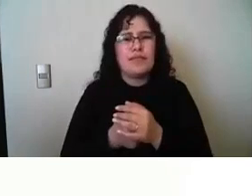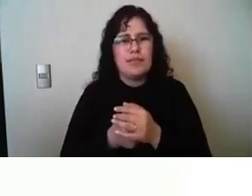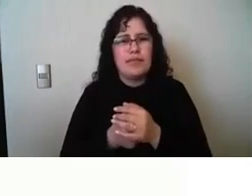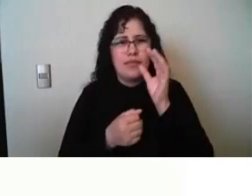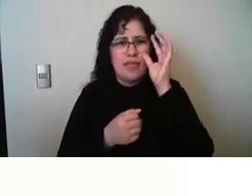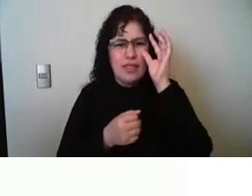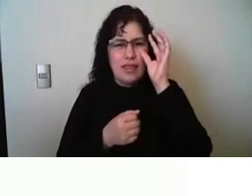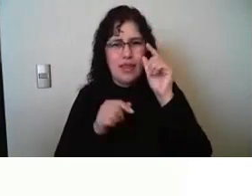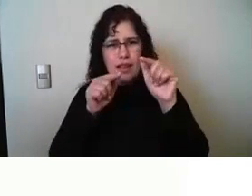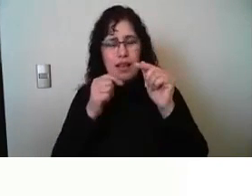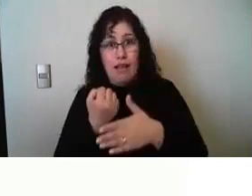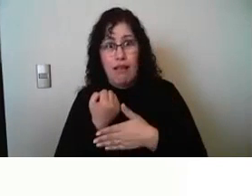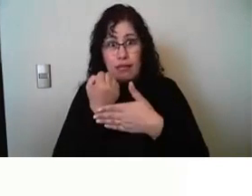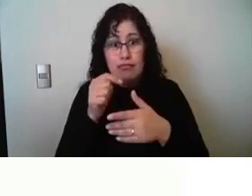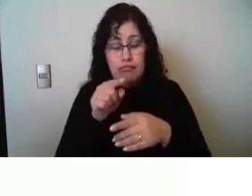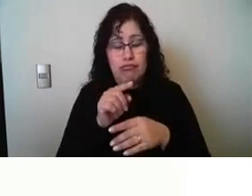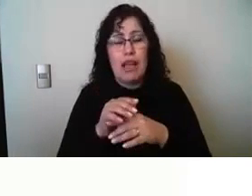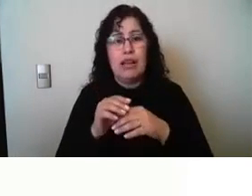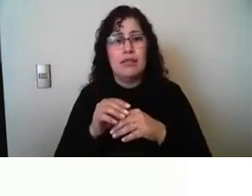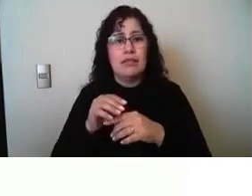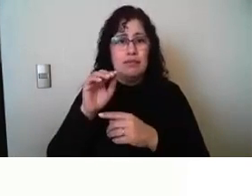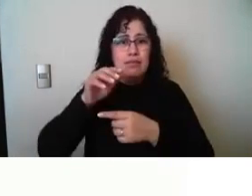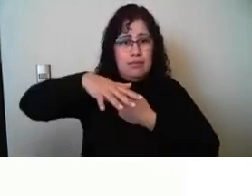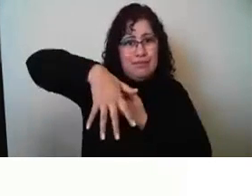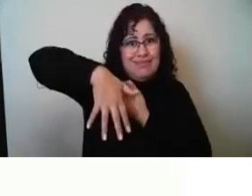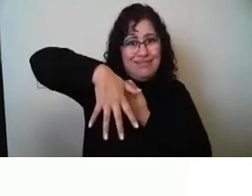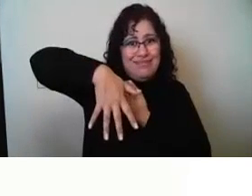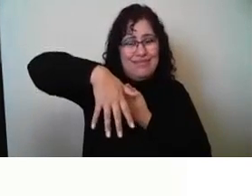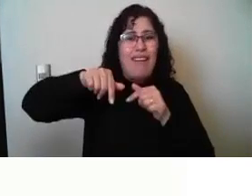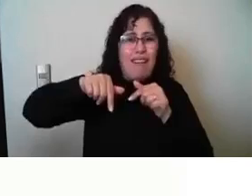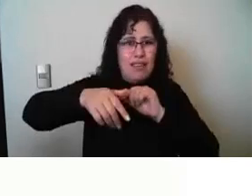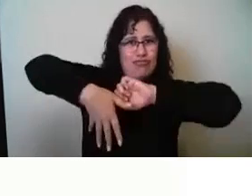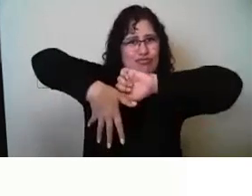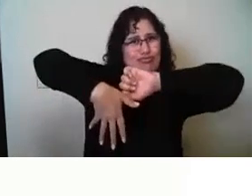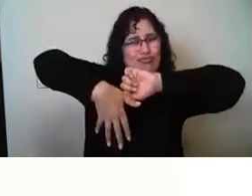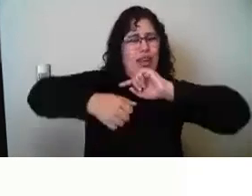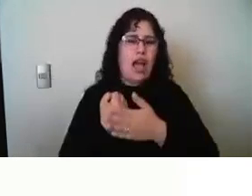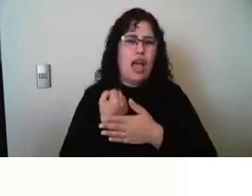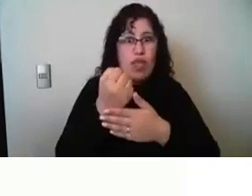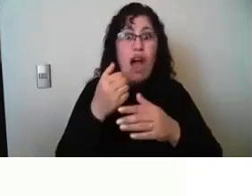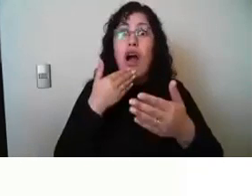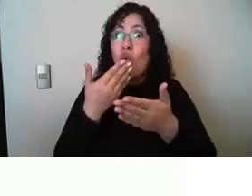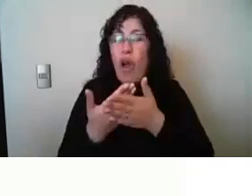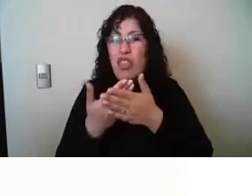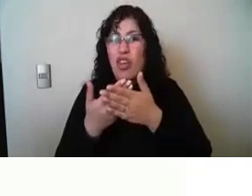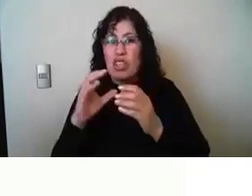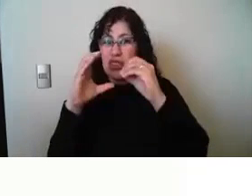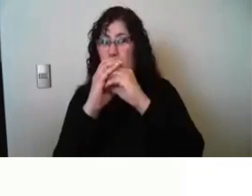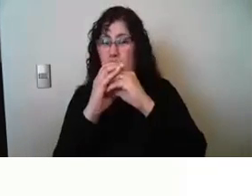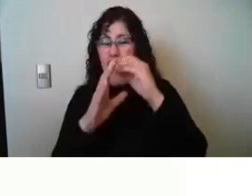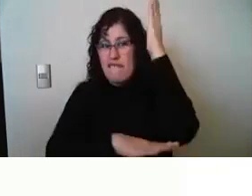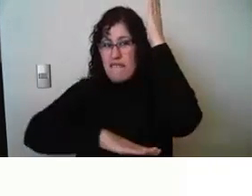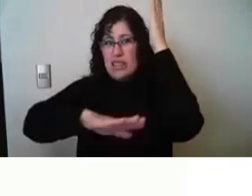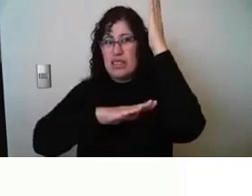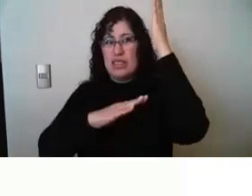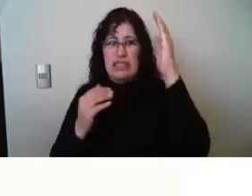a estas células bipolares. Una alteración de estas células basales provoca, ¿cierto?,